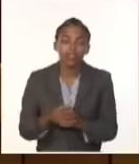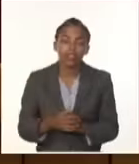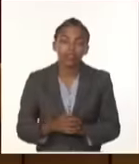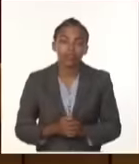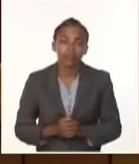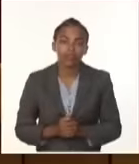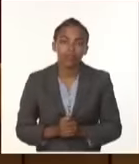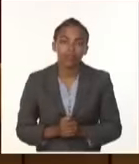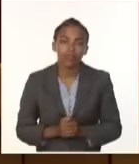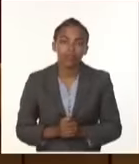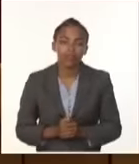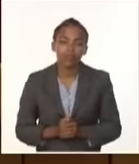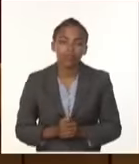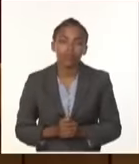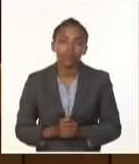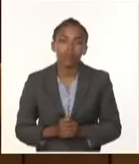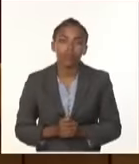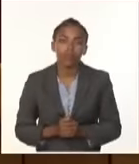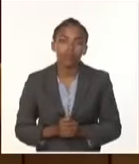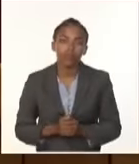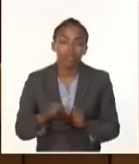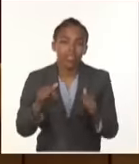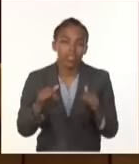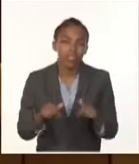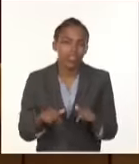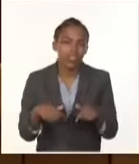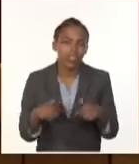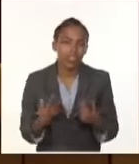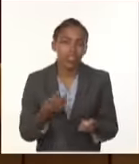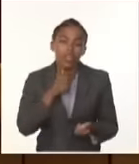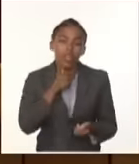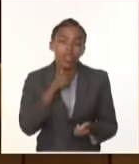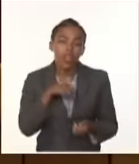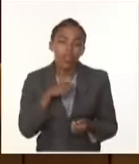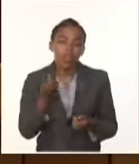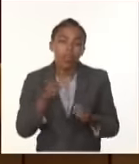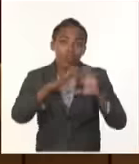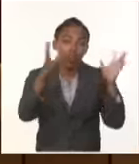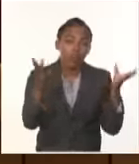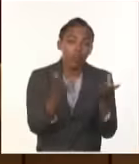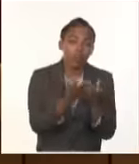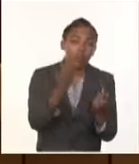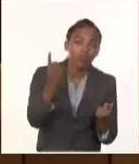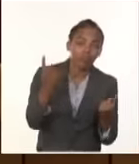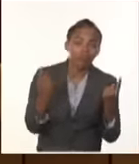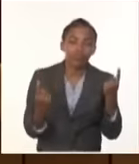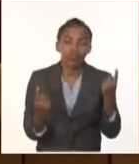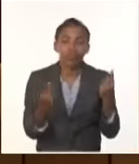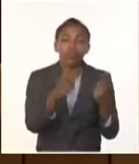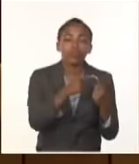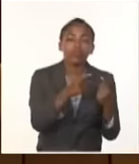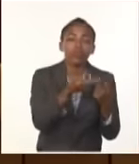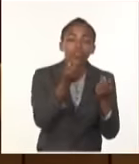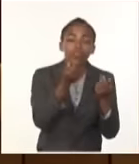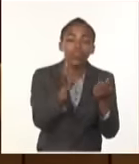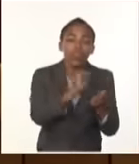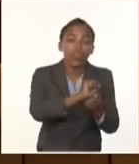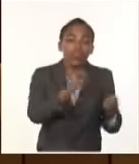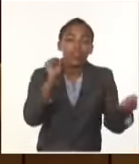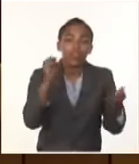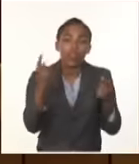sin salida. Es lo que ocurre cuando se intenta poner al mundo entre dos opciones, la soberanía o el